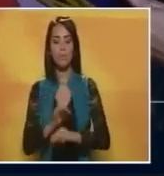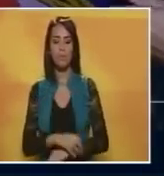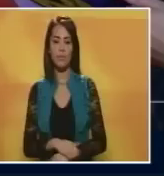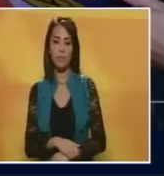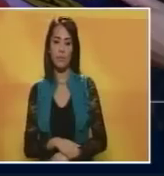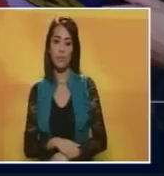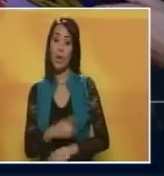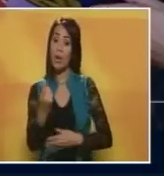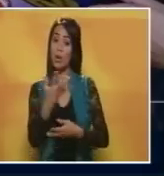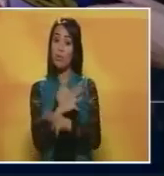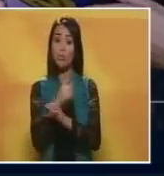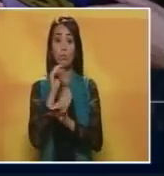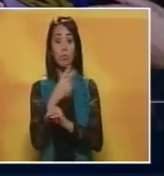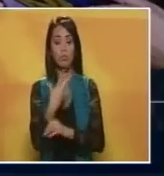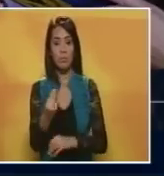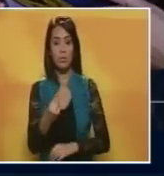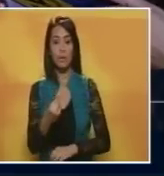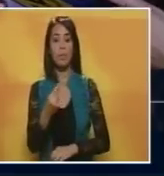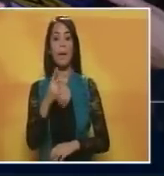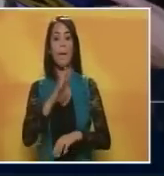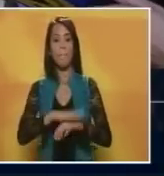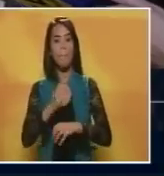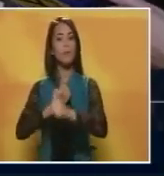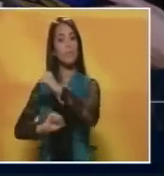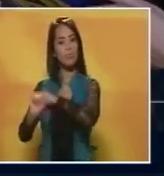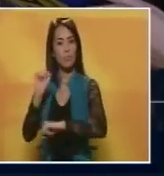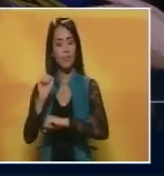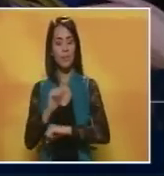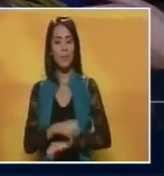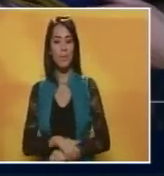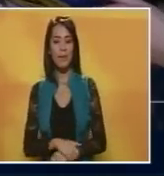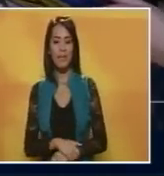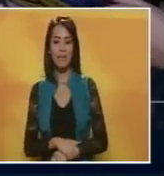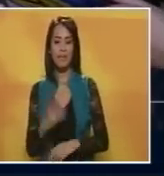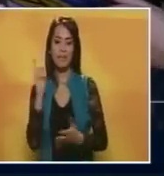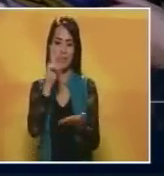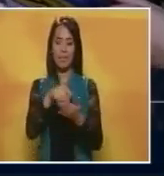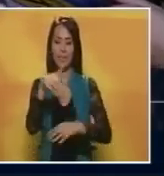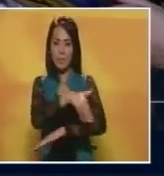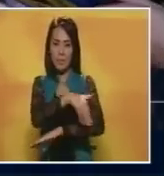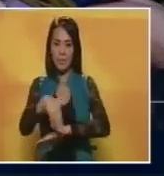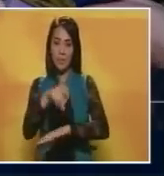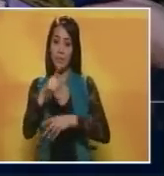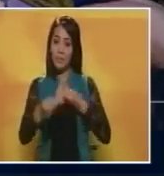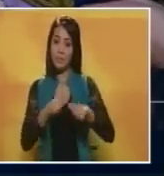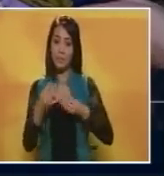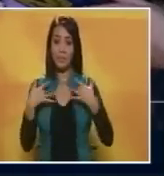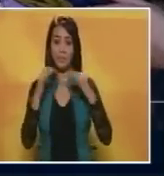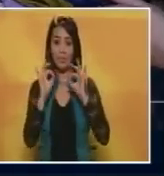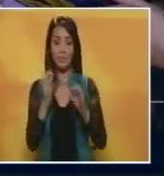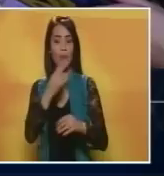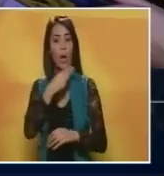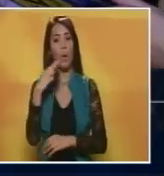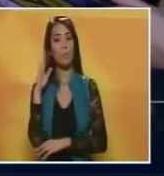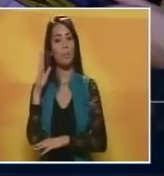no está en juego porque hemos salido a defenderla y vamos a la calle y en este acto se concreta el compromiso de la mujer trabajadora venezolana